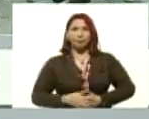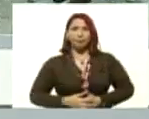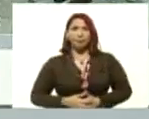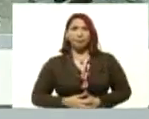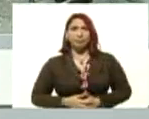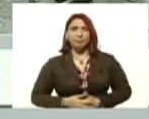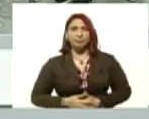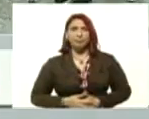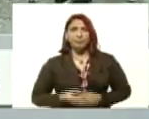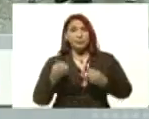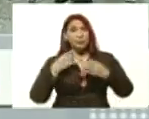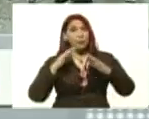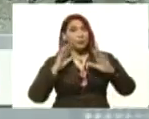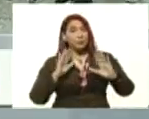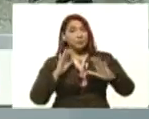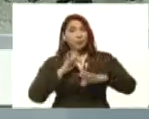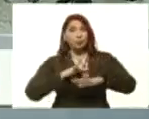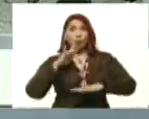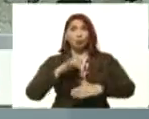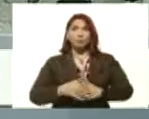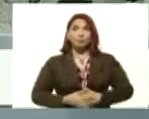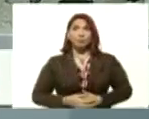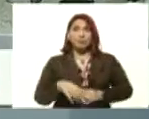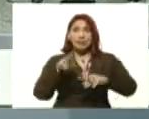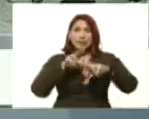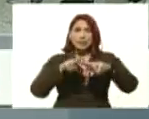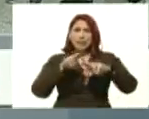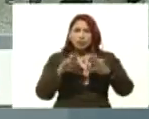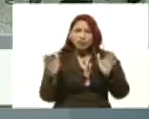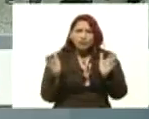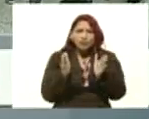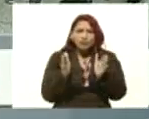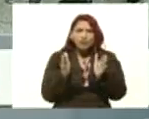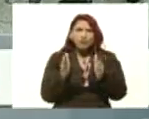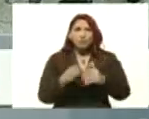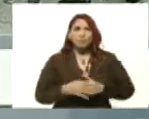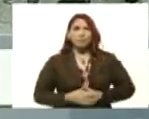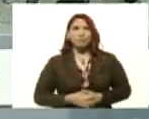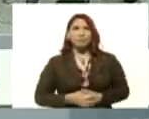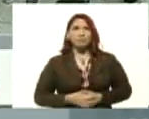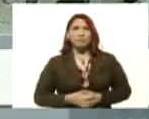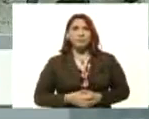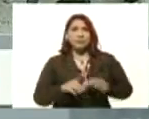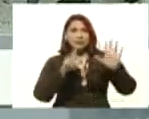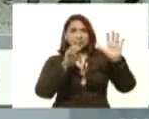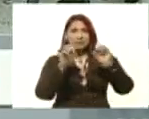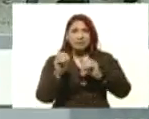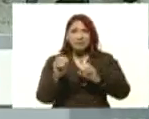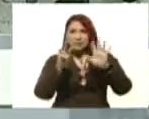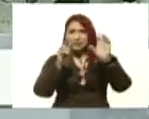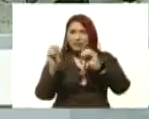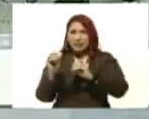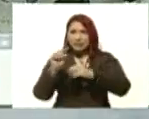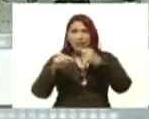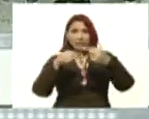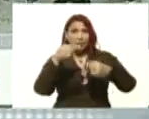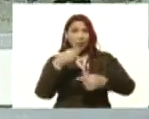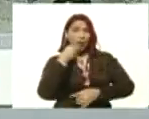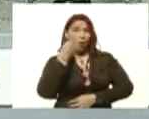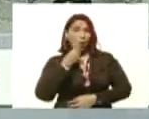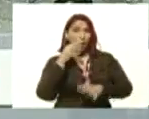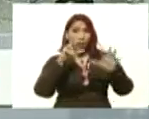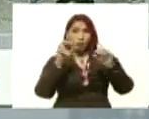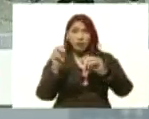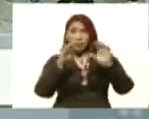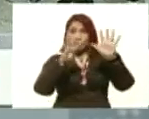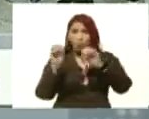Y bueno, me tocó desde niño, chiquitín, en los 60, 70, y luego como joven en los 80